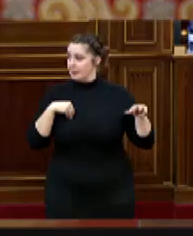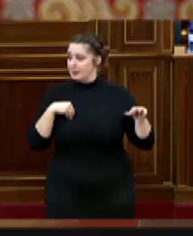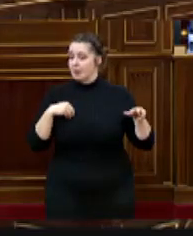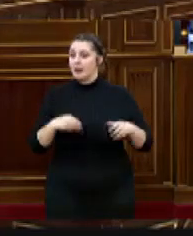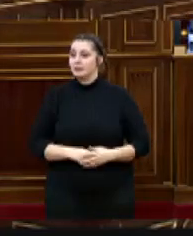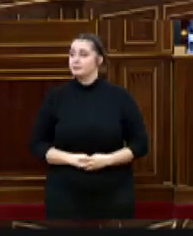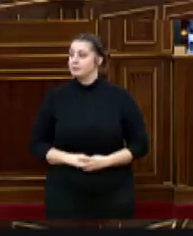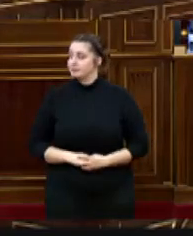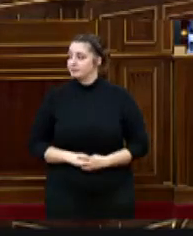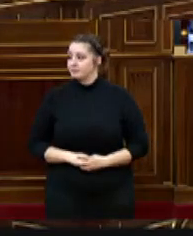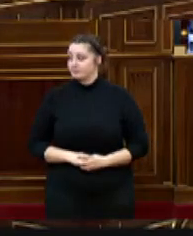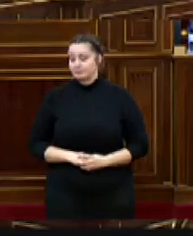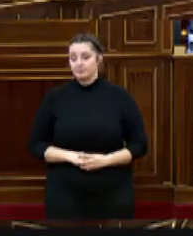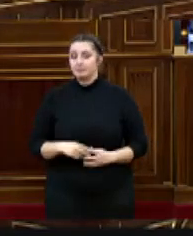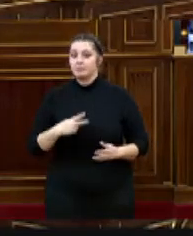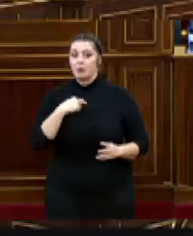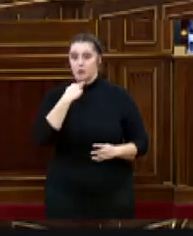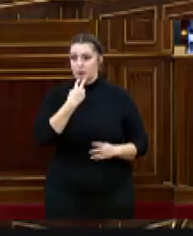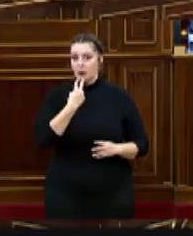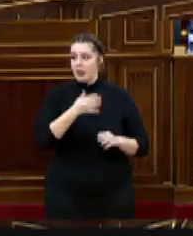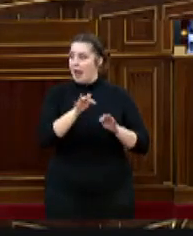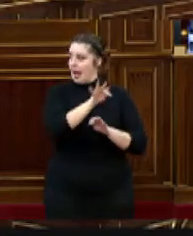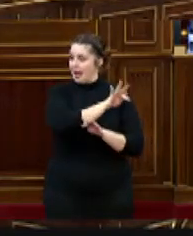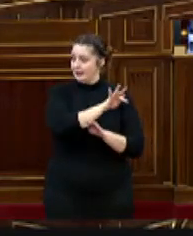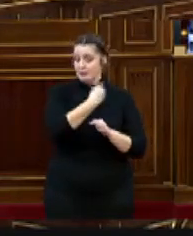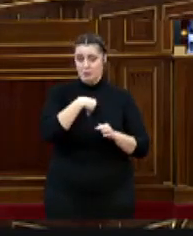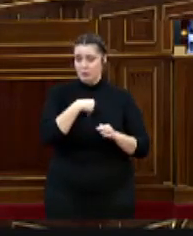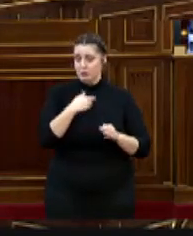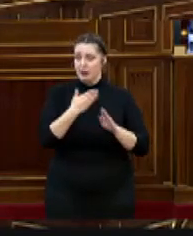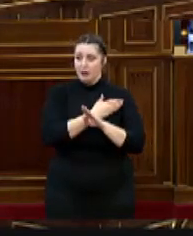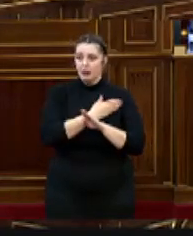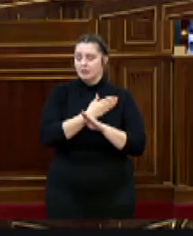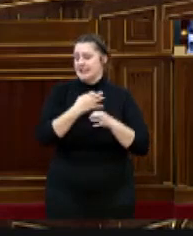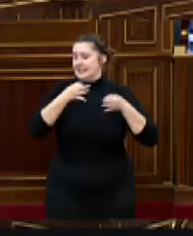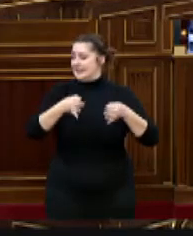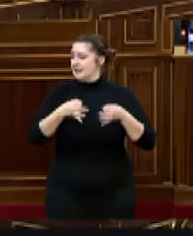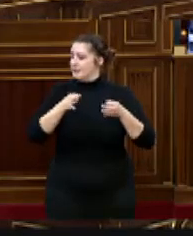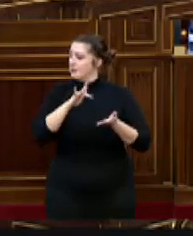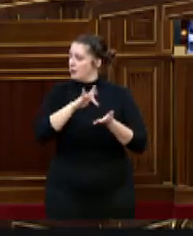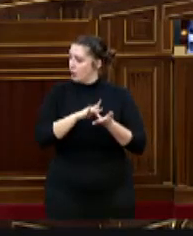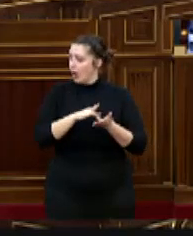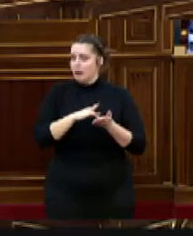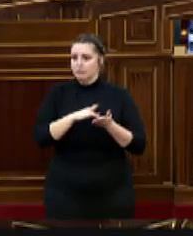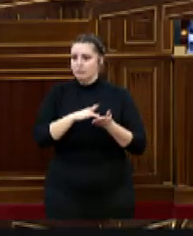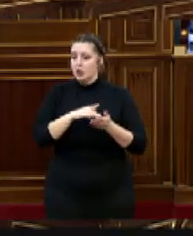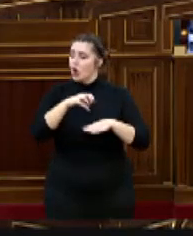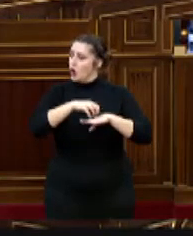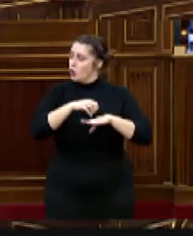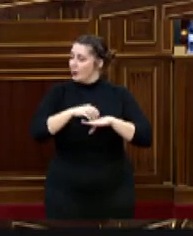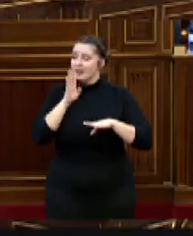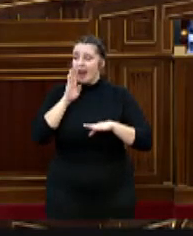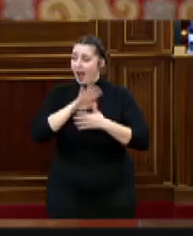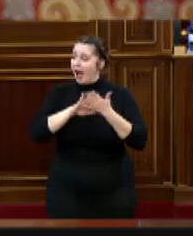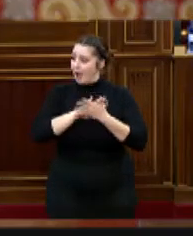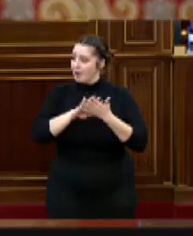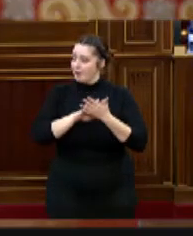me han preferido en la palabra con los que como decía con como siempre con acierto Luis eucario Pérez